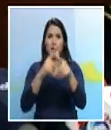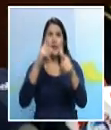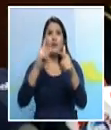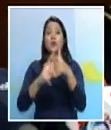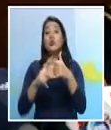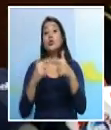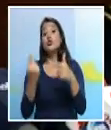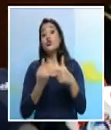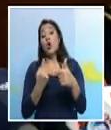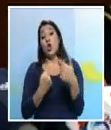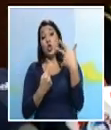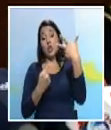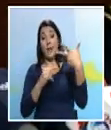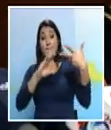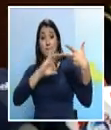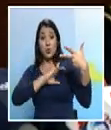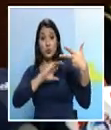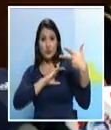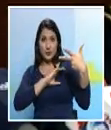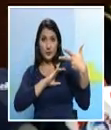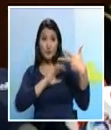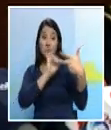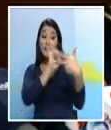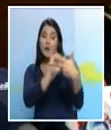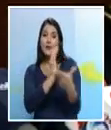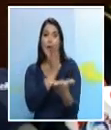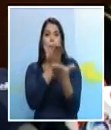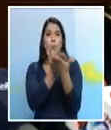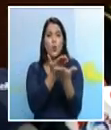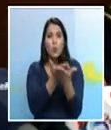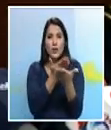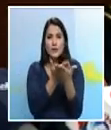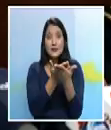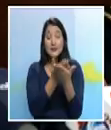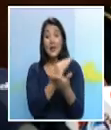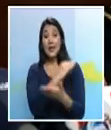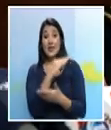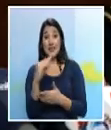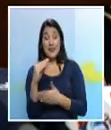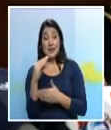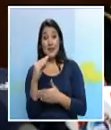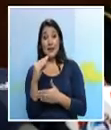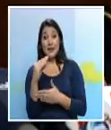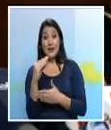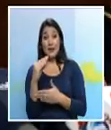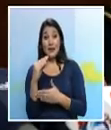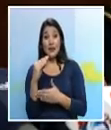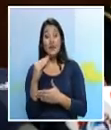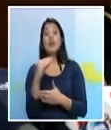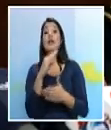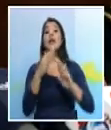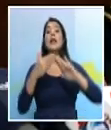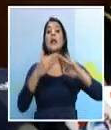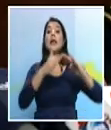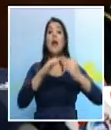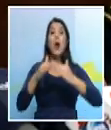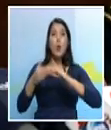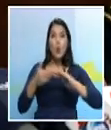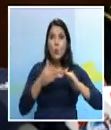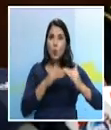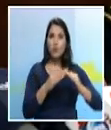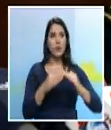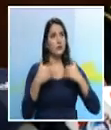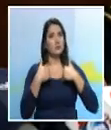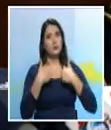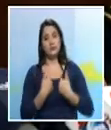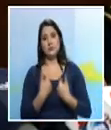por turno. Esa es la propuesta y eso es lo que le costaría a las comunidades este rol.